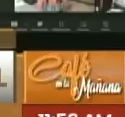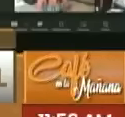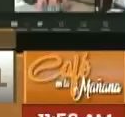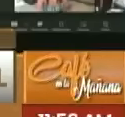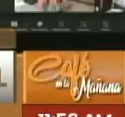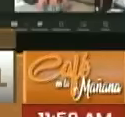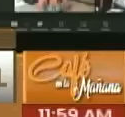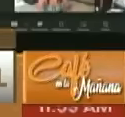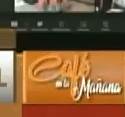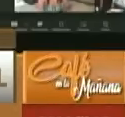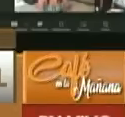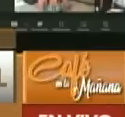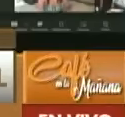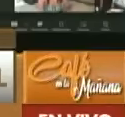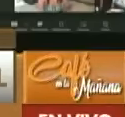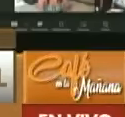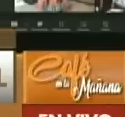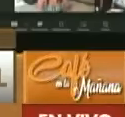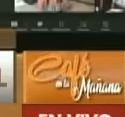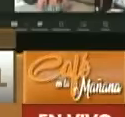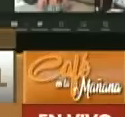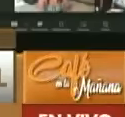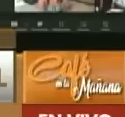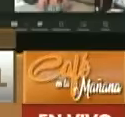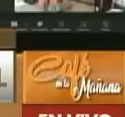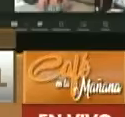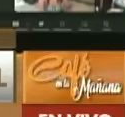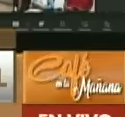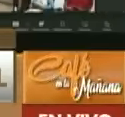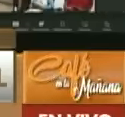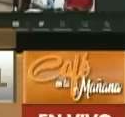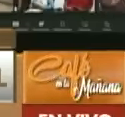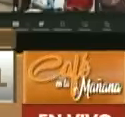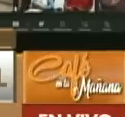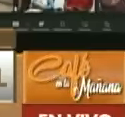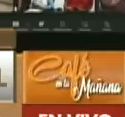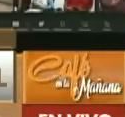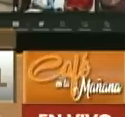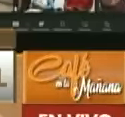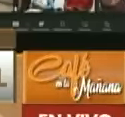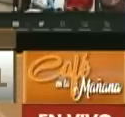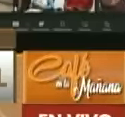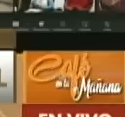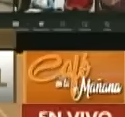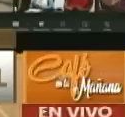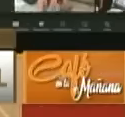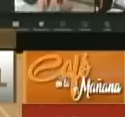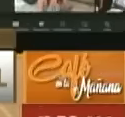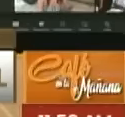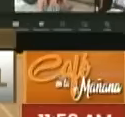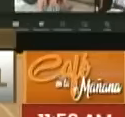jefe de calle, pácata. Se le entrega al jefe de comunidad. Eso tenemos, estos 30 días para eso. Eso es